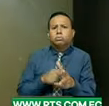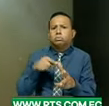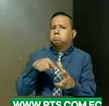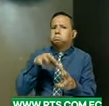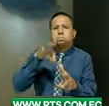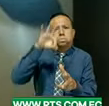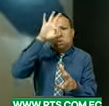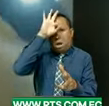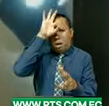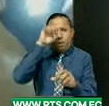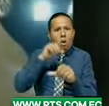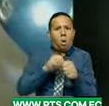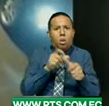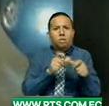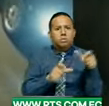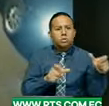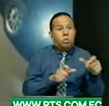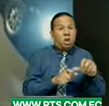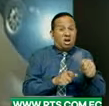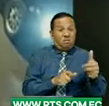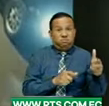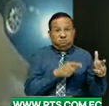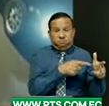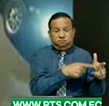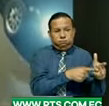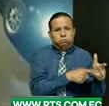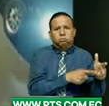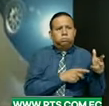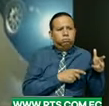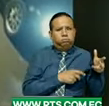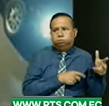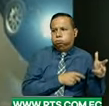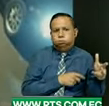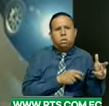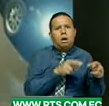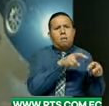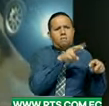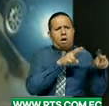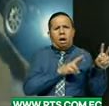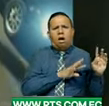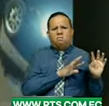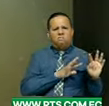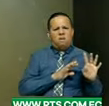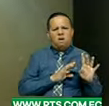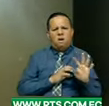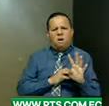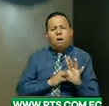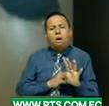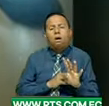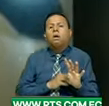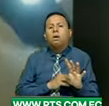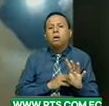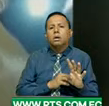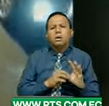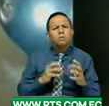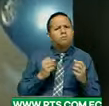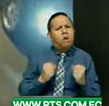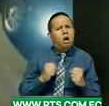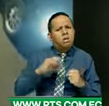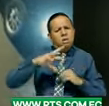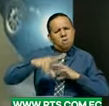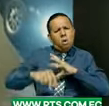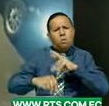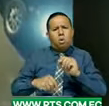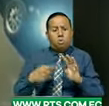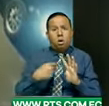por sujetos armados que se bajaron de un vehículo que apareció de forma fantasmal. Se trató de un violento robo. Los